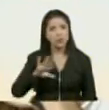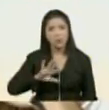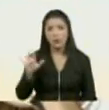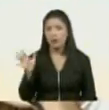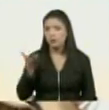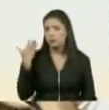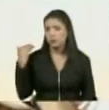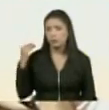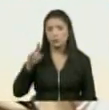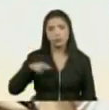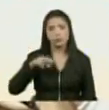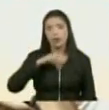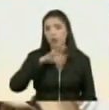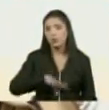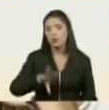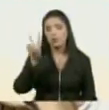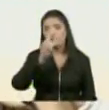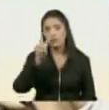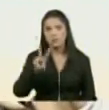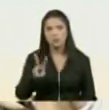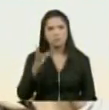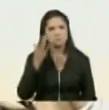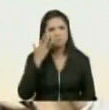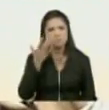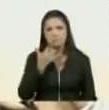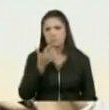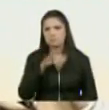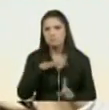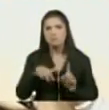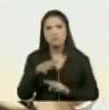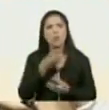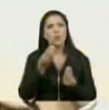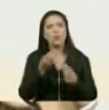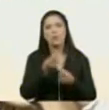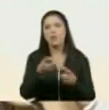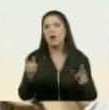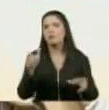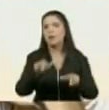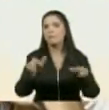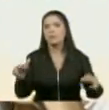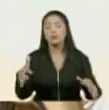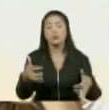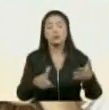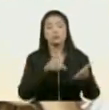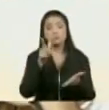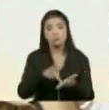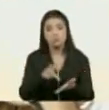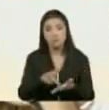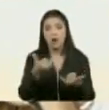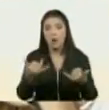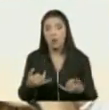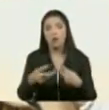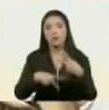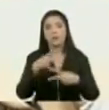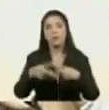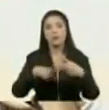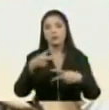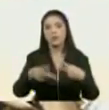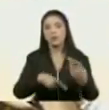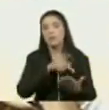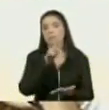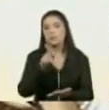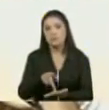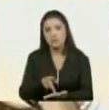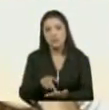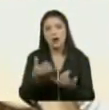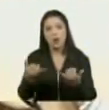historia de Venezuela se había dado el hecho de que tantas personas concursaran a este proceso, participaran